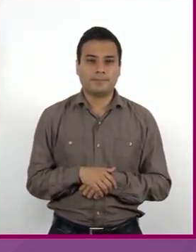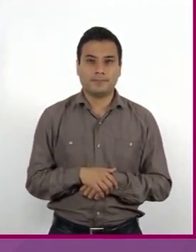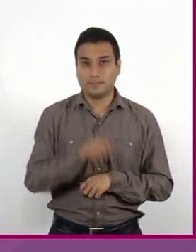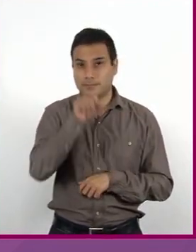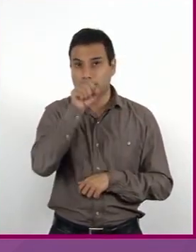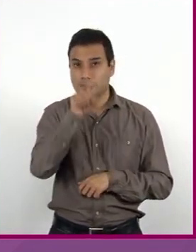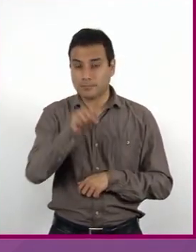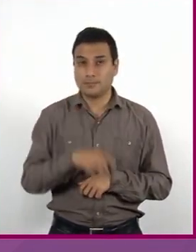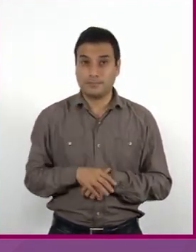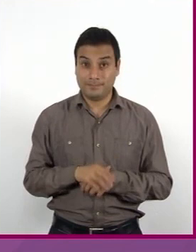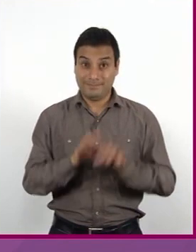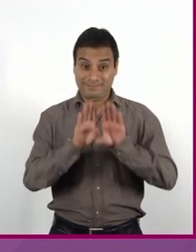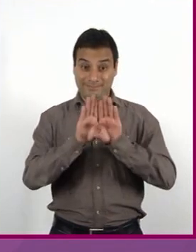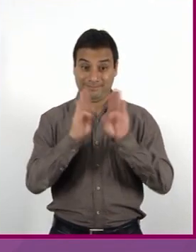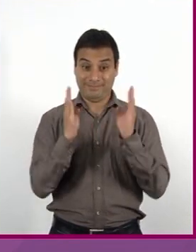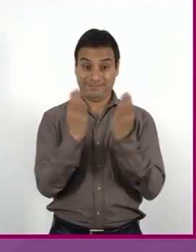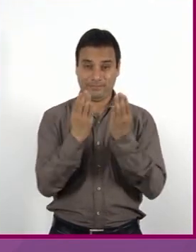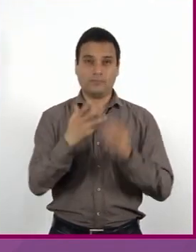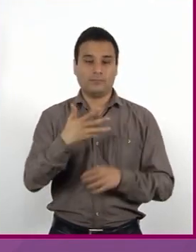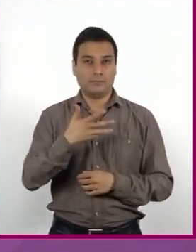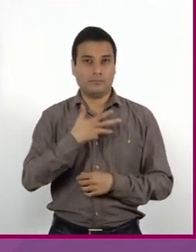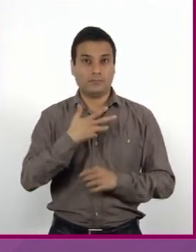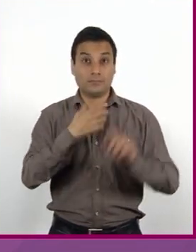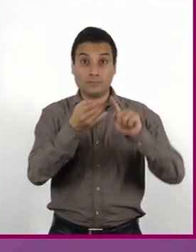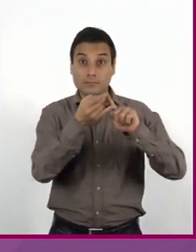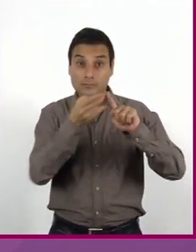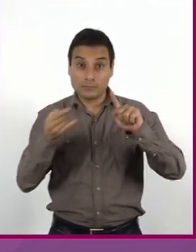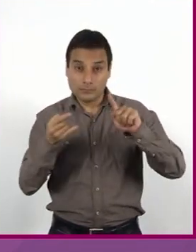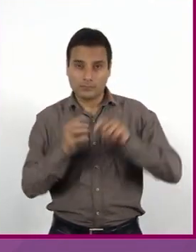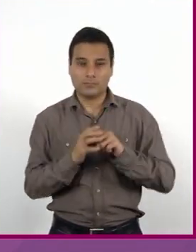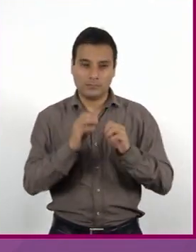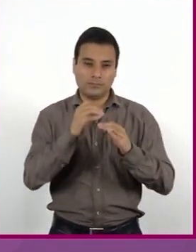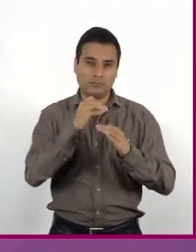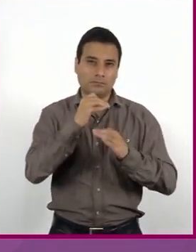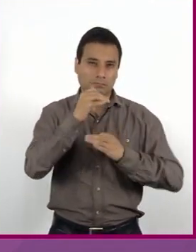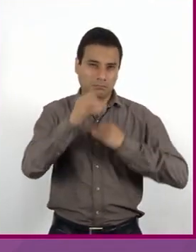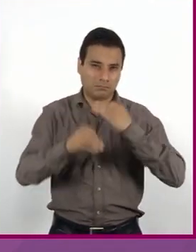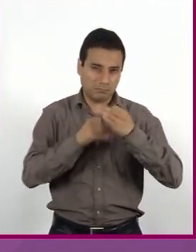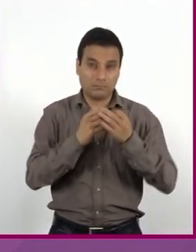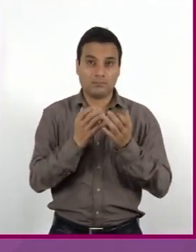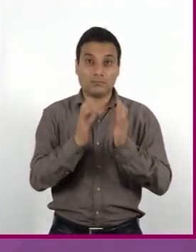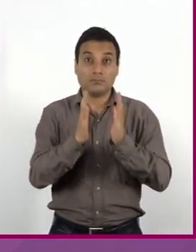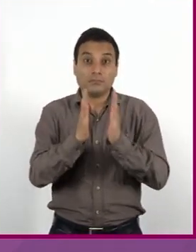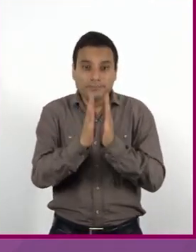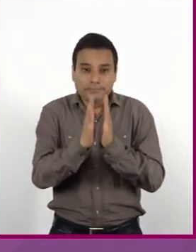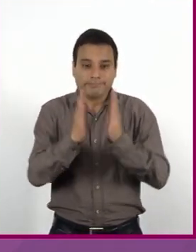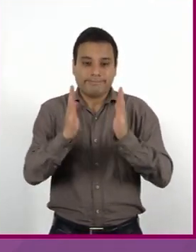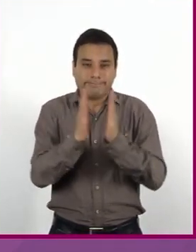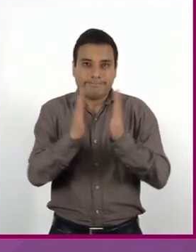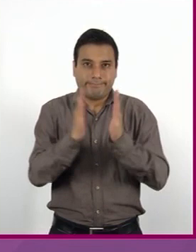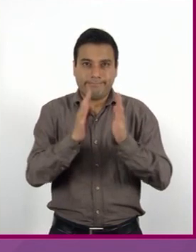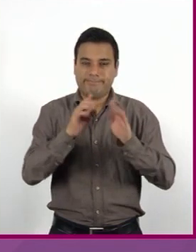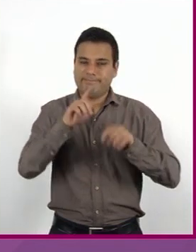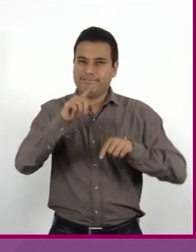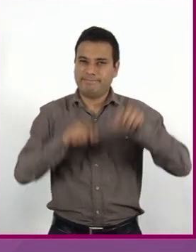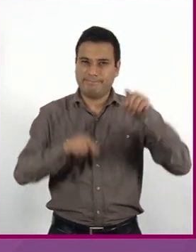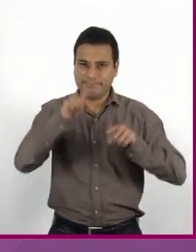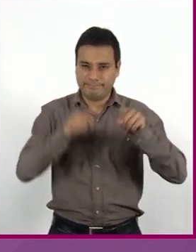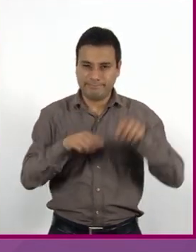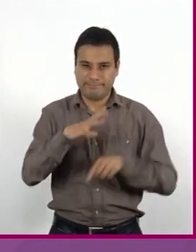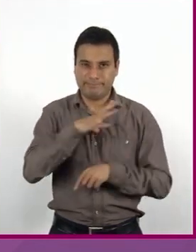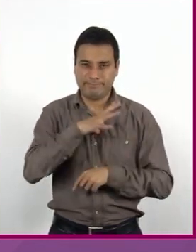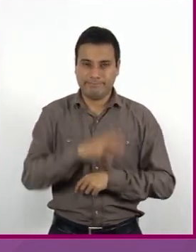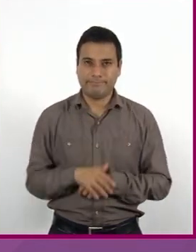tienen forma de rectángulos, con la misma altura, aunque la medida de su ancho es diferente.